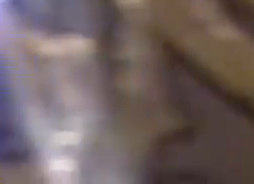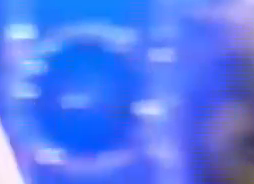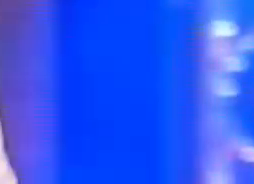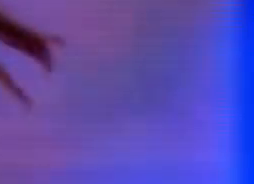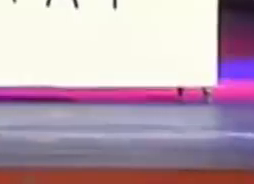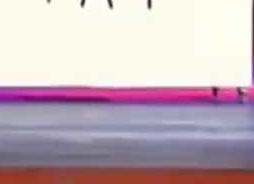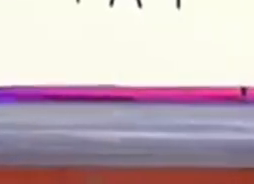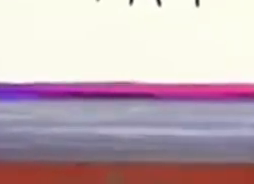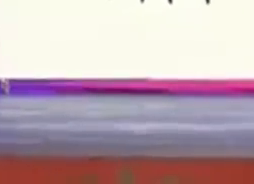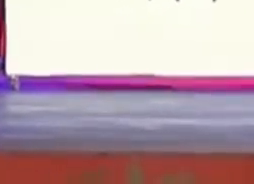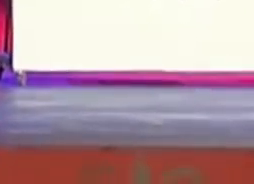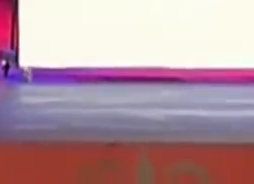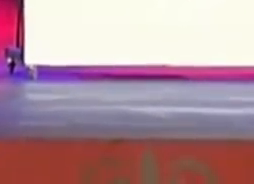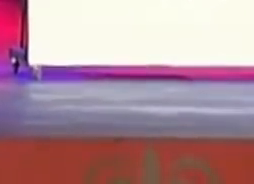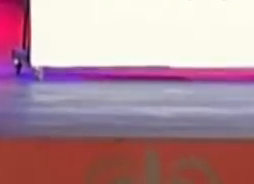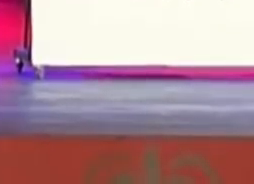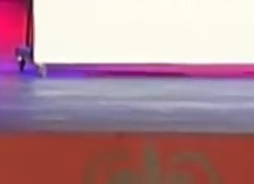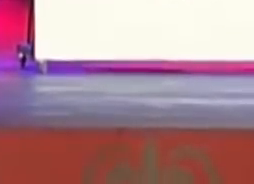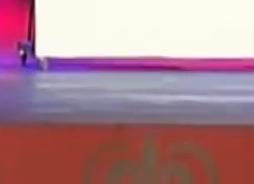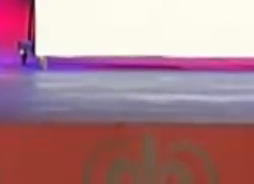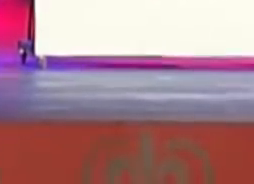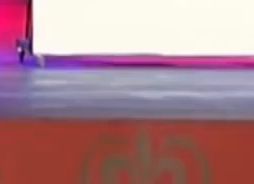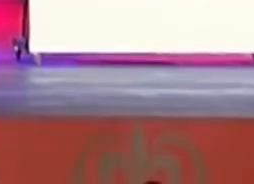¿Cómo empieza la historia? Con un chico.